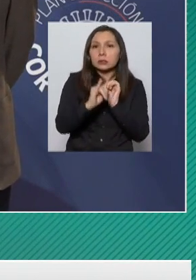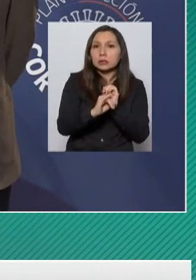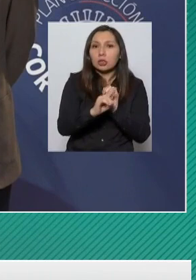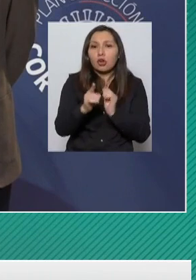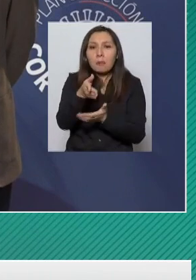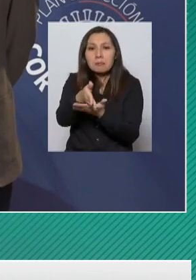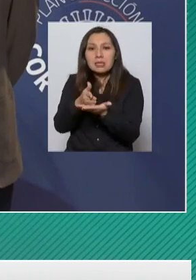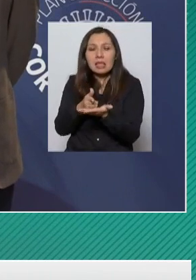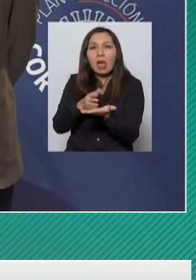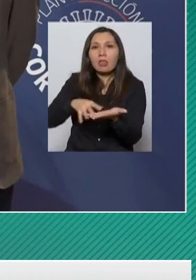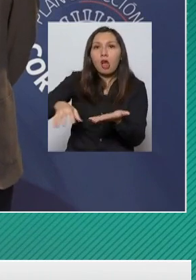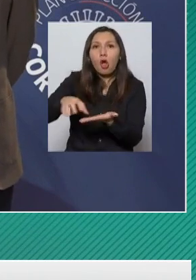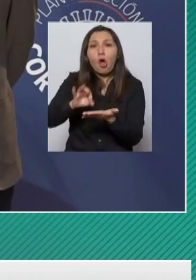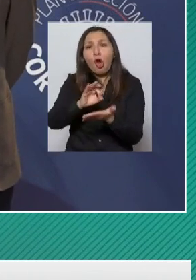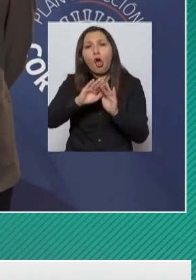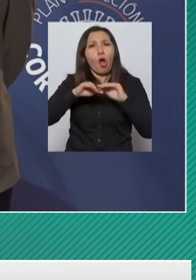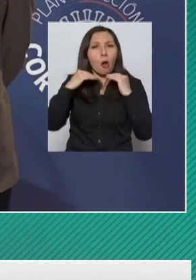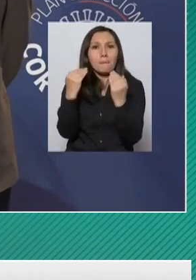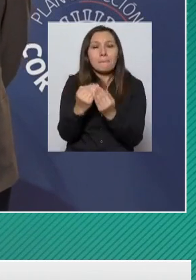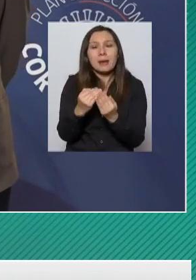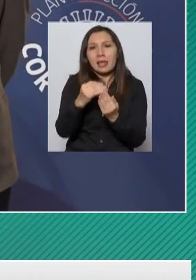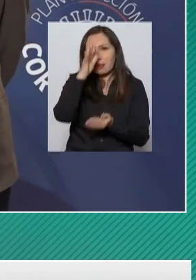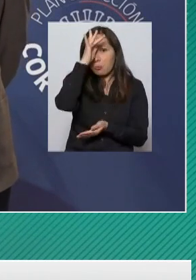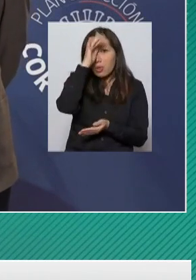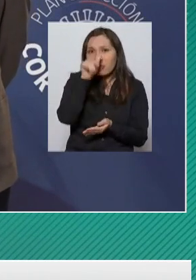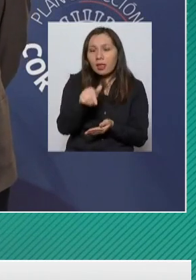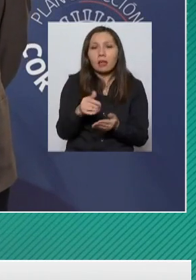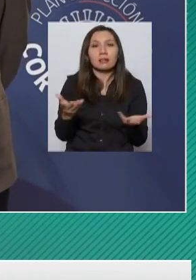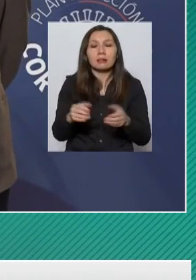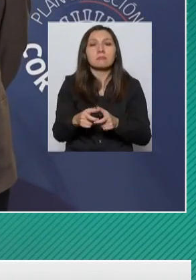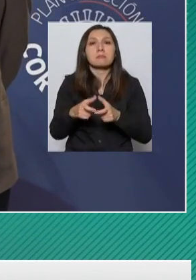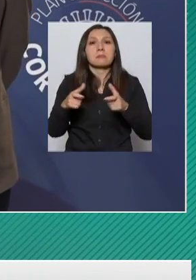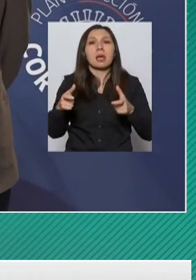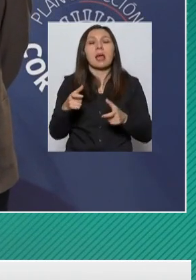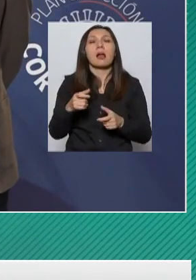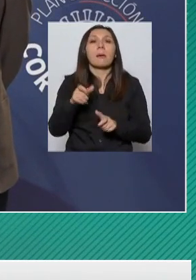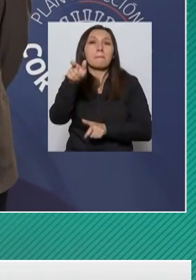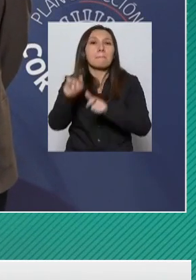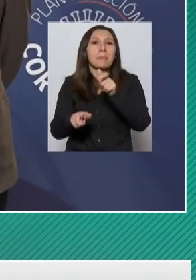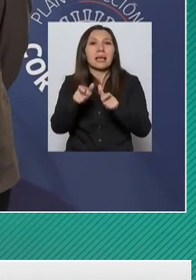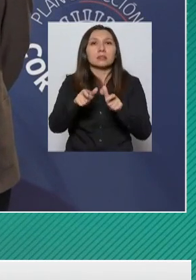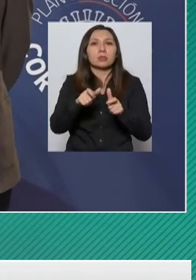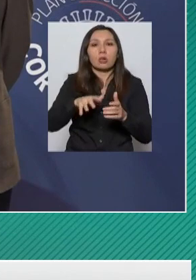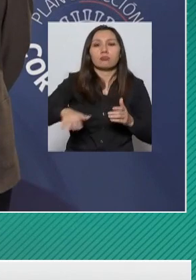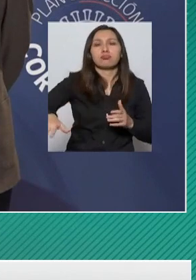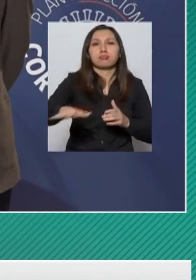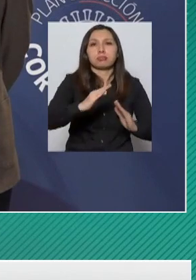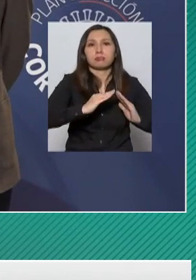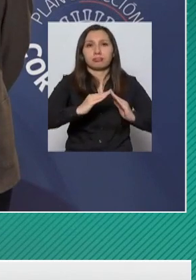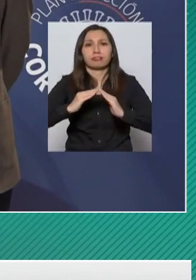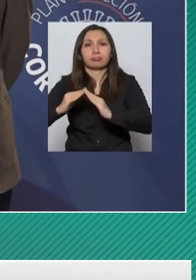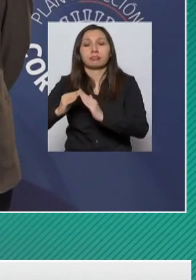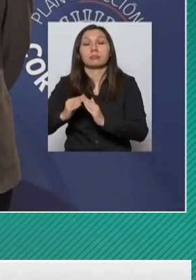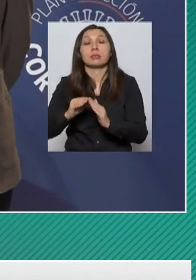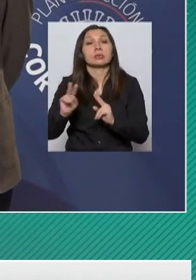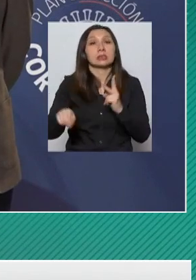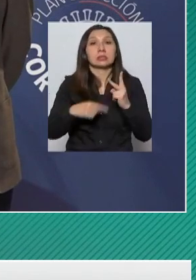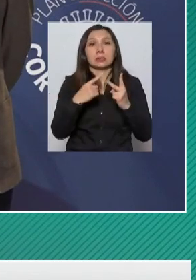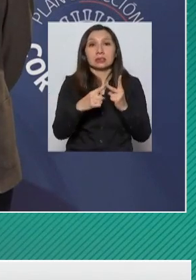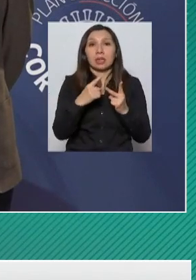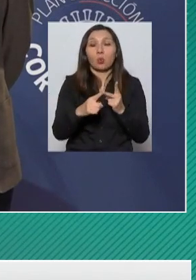una parte de la comuna o la comuna completa son el aumento del número de casos por población lo segundo es